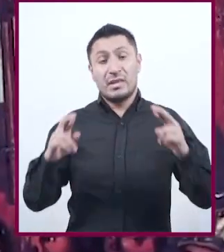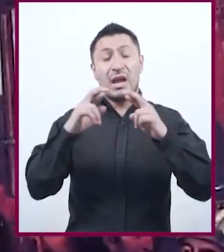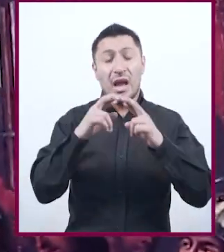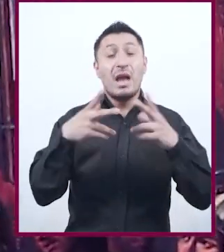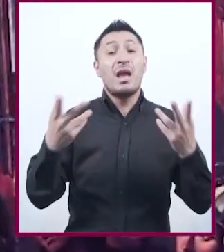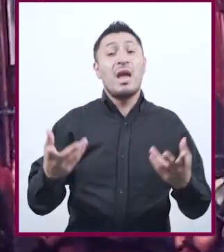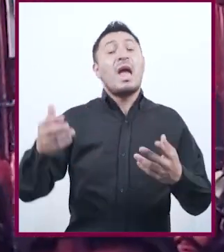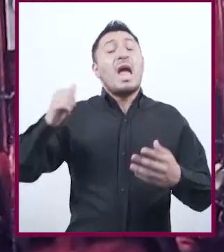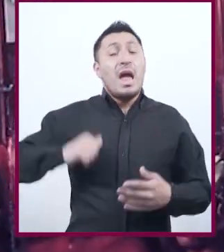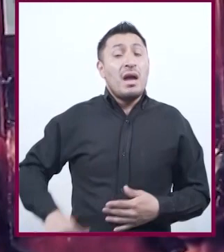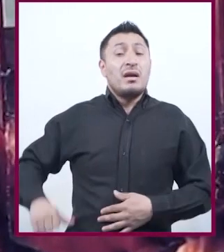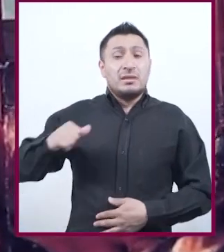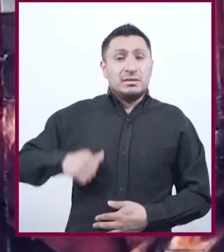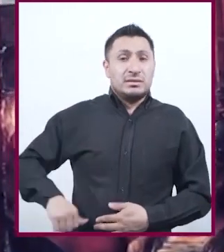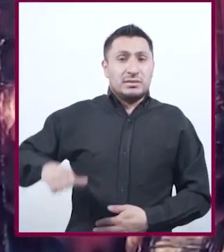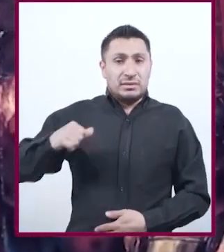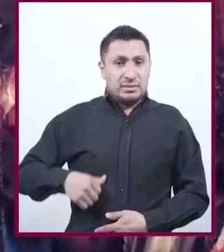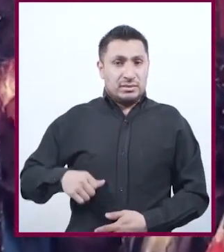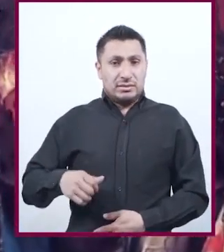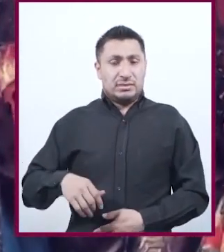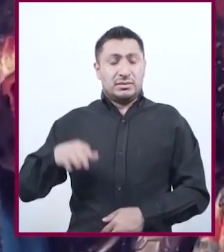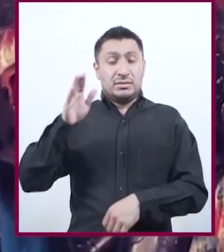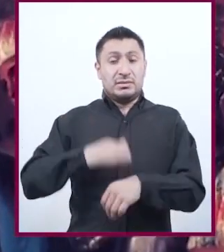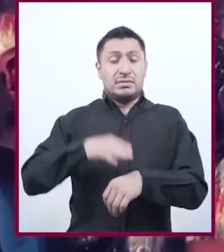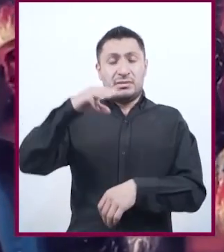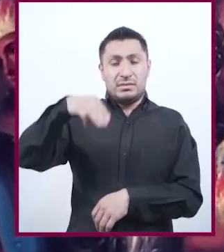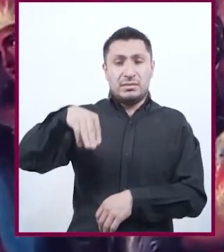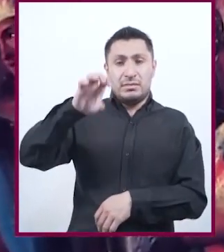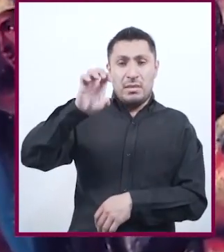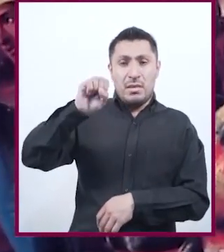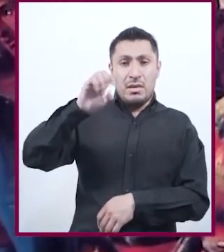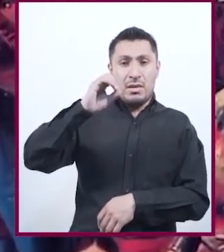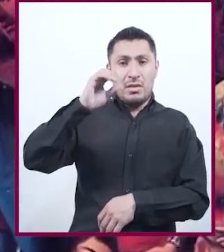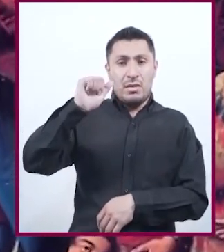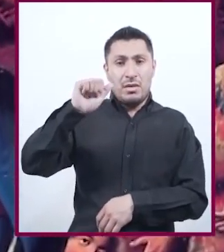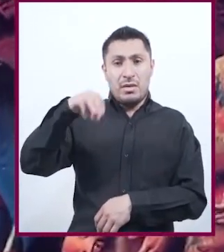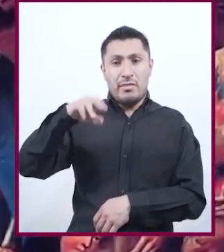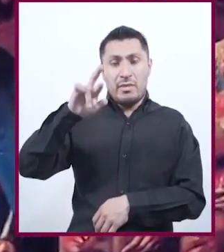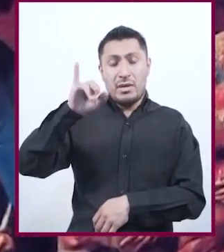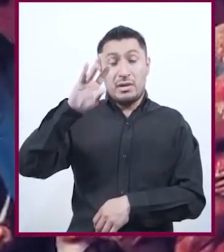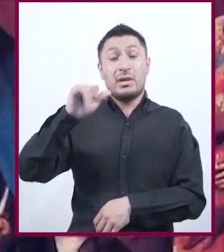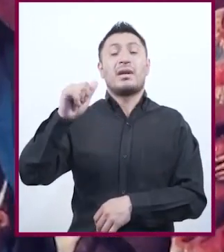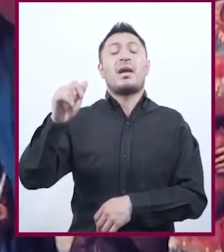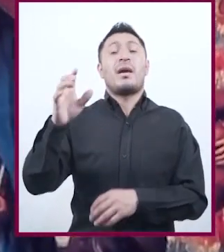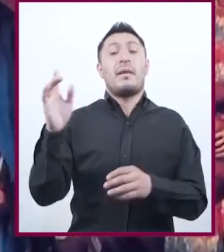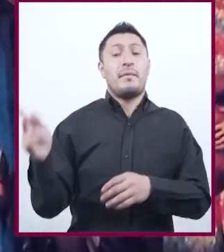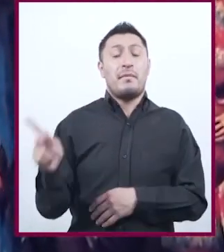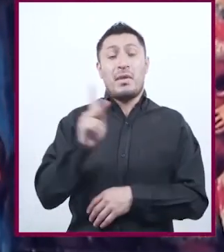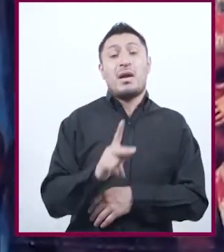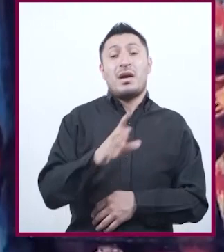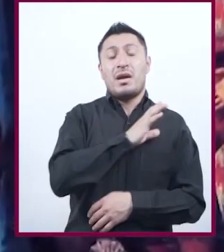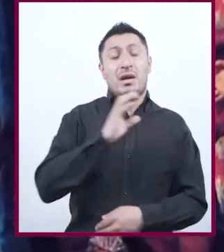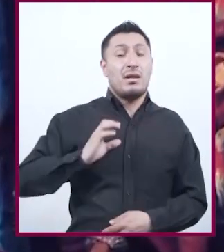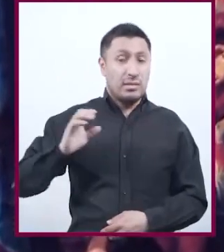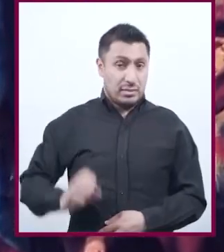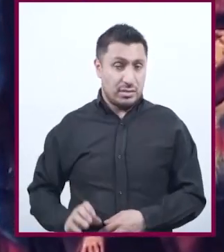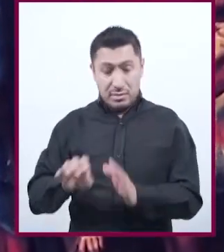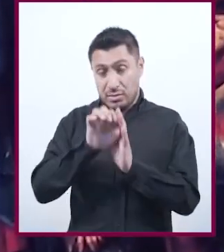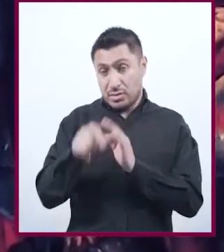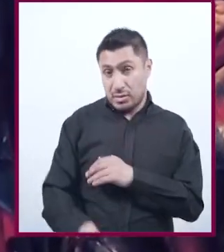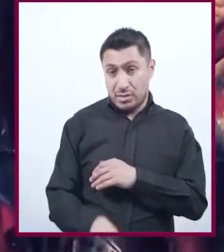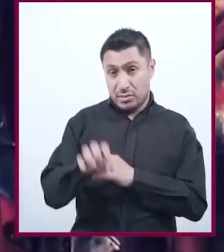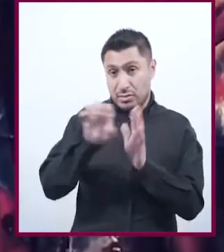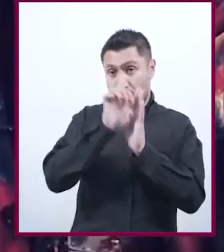la mesoamericana, con el cristianismo, ¿no? El hecho de que aquí los indígenas bautizaran, el hecho que hubiera sacerdotes